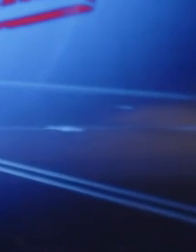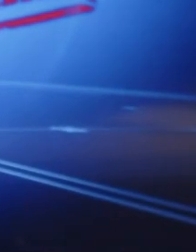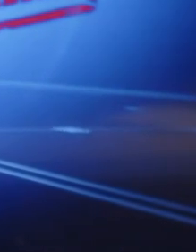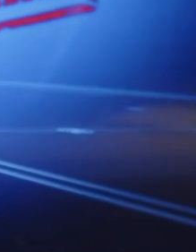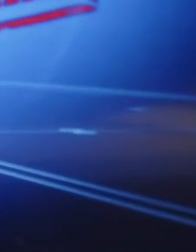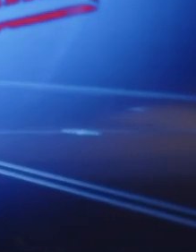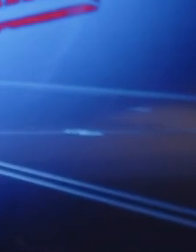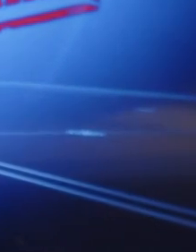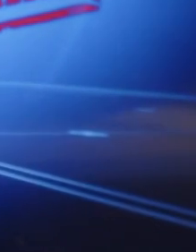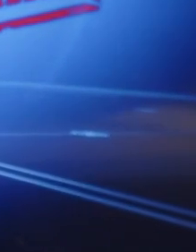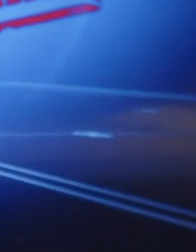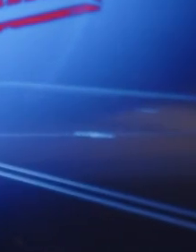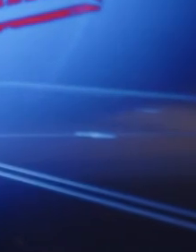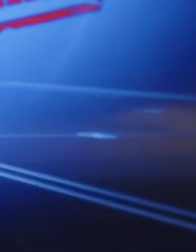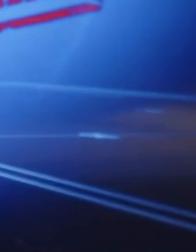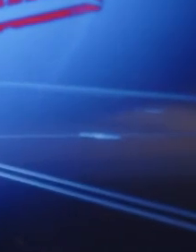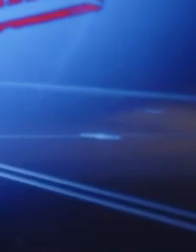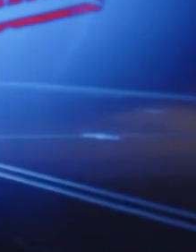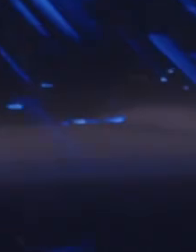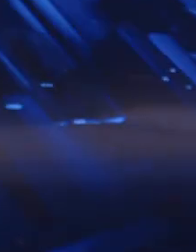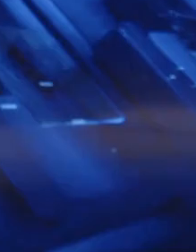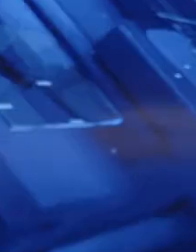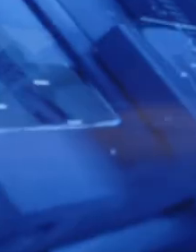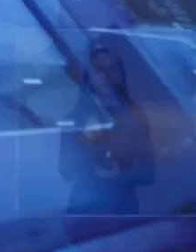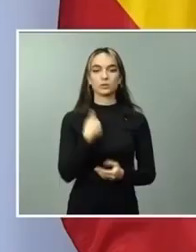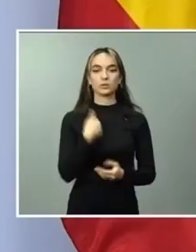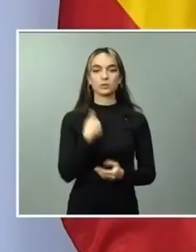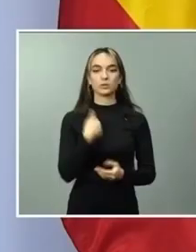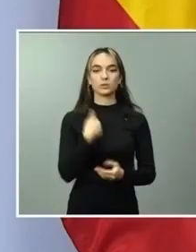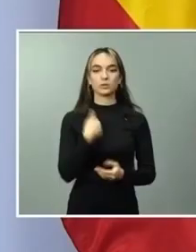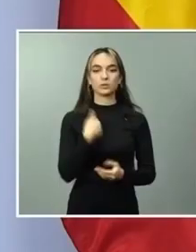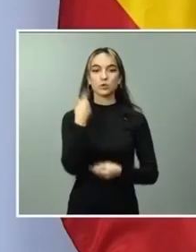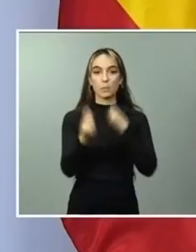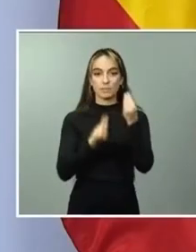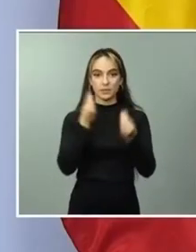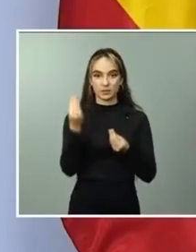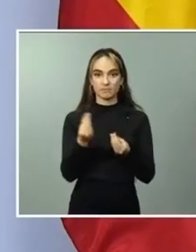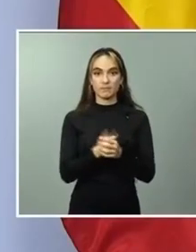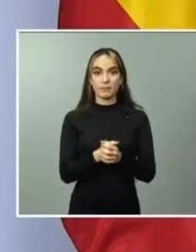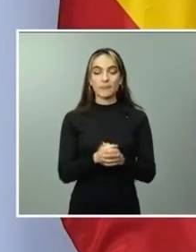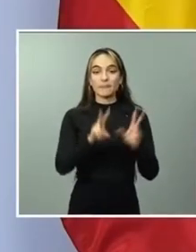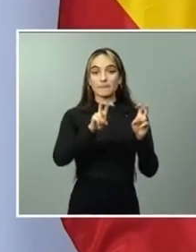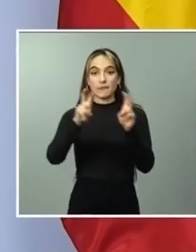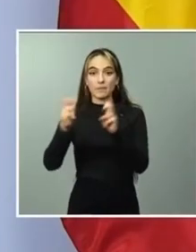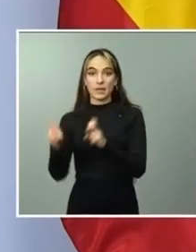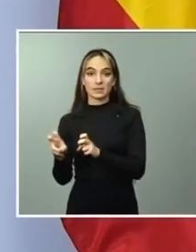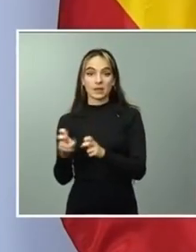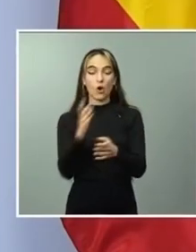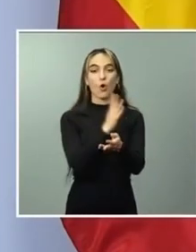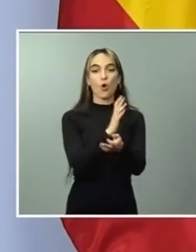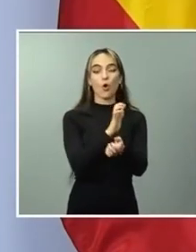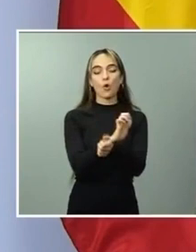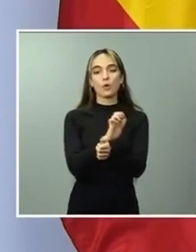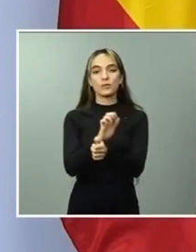Guillermo. Vamos a comentar mínimamente las palabras de la figura. Que las decisiones judiciales de rebajas de condenas a algunos agresores sexuales